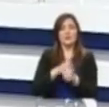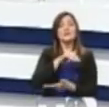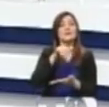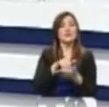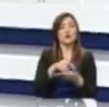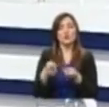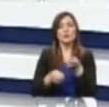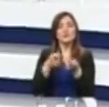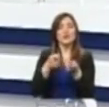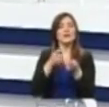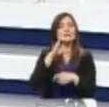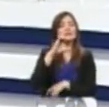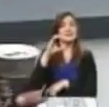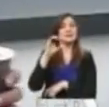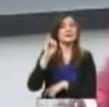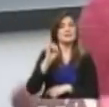comercial Iñaquito.